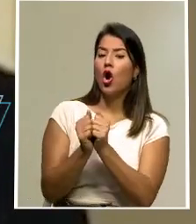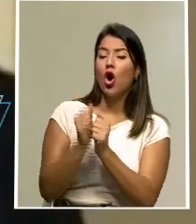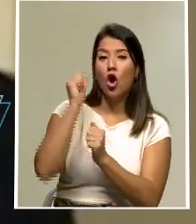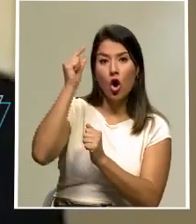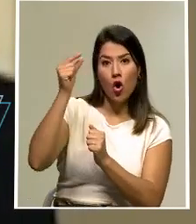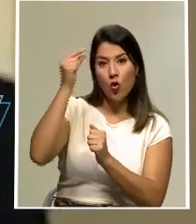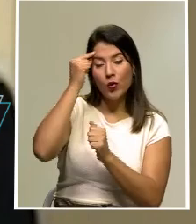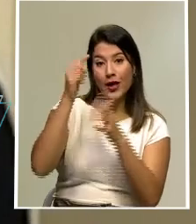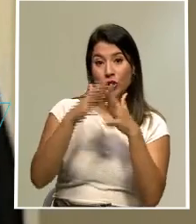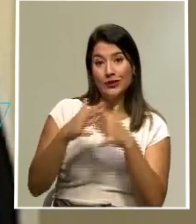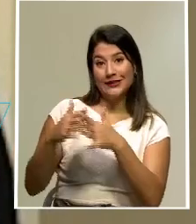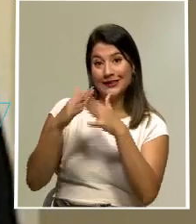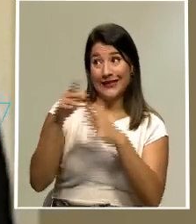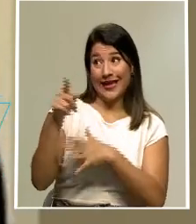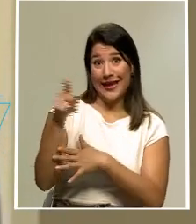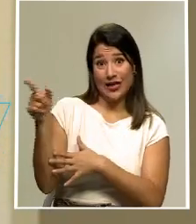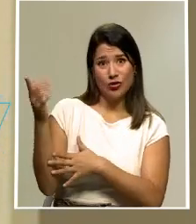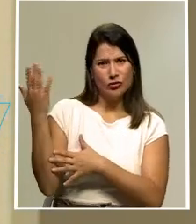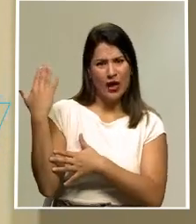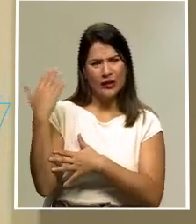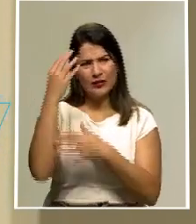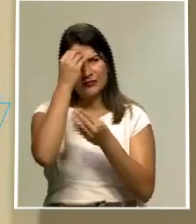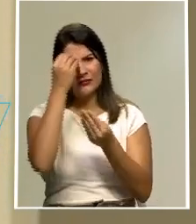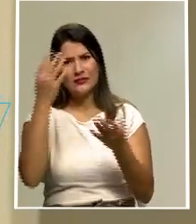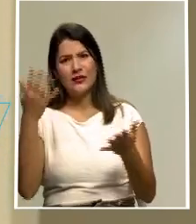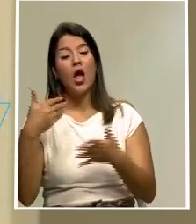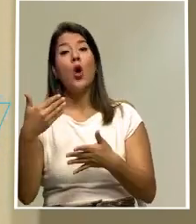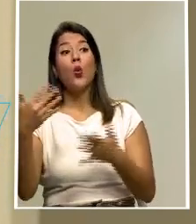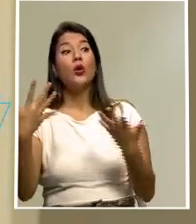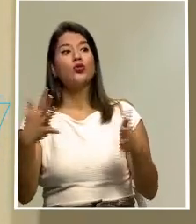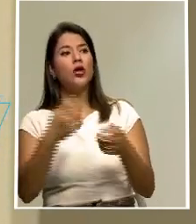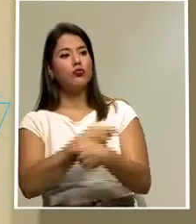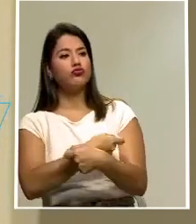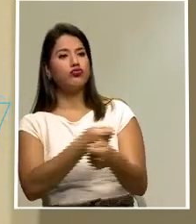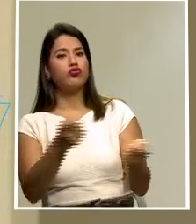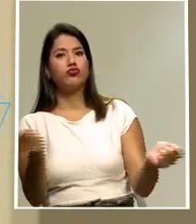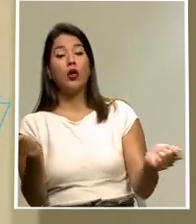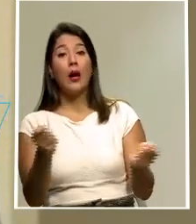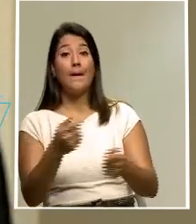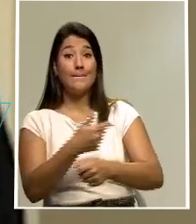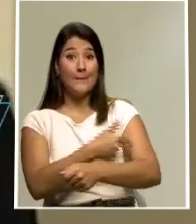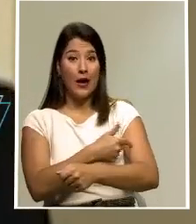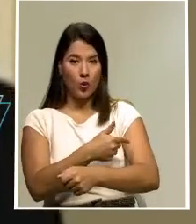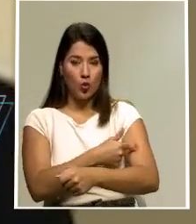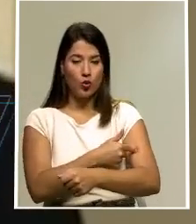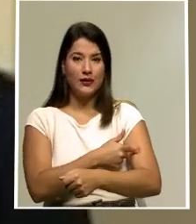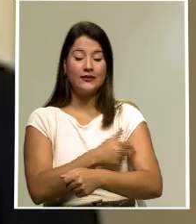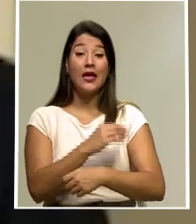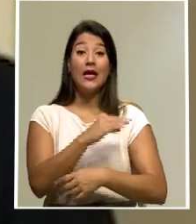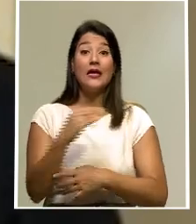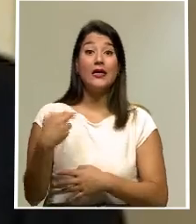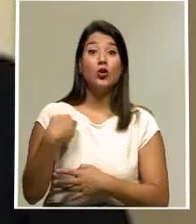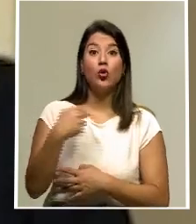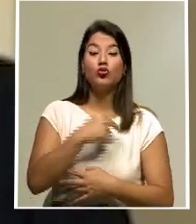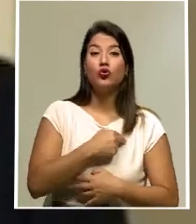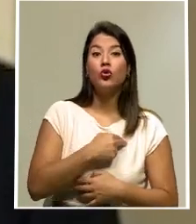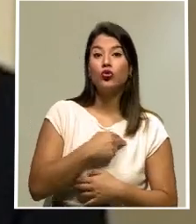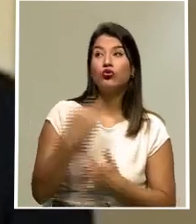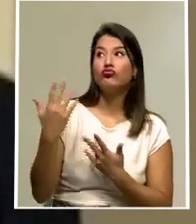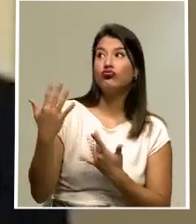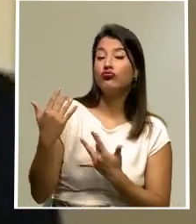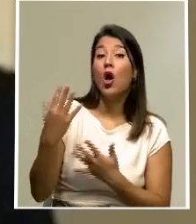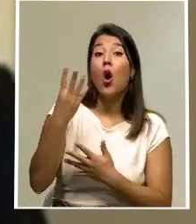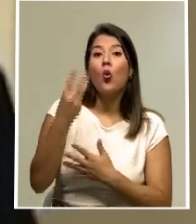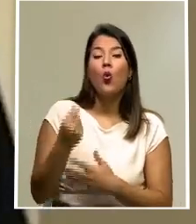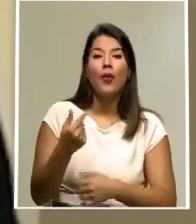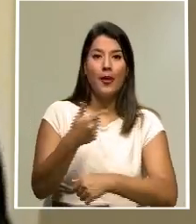que recientemente hizo el anuncio de cuándo va a ser el despliegue de las vacunas que dará, y está pendiente saber cuál será la cantidad